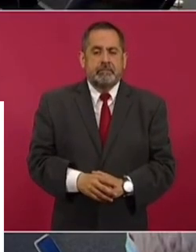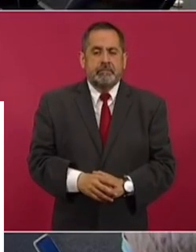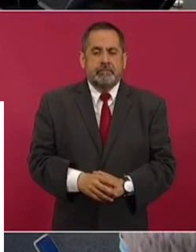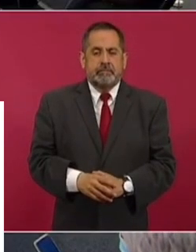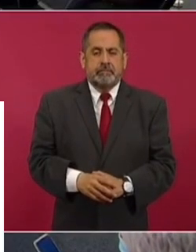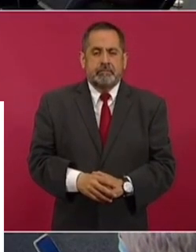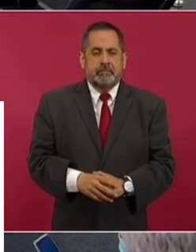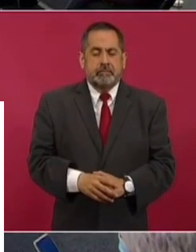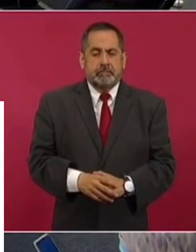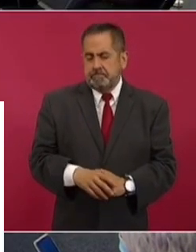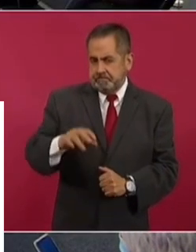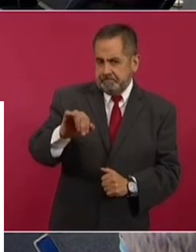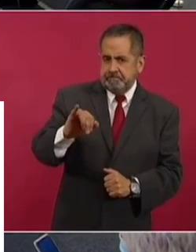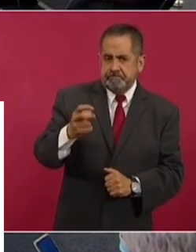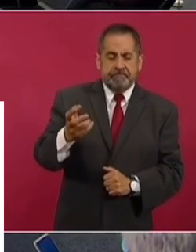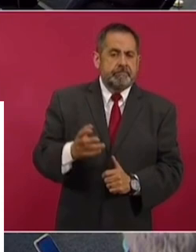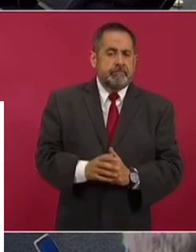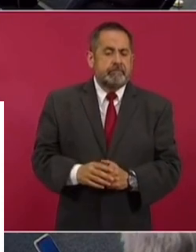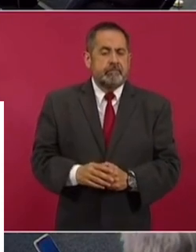Sí, que fue